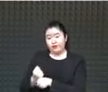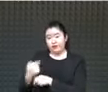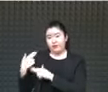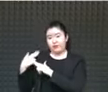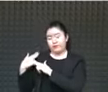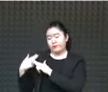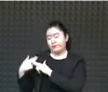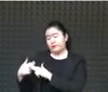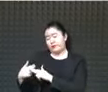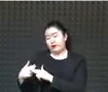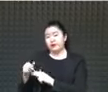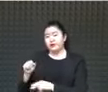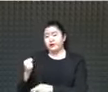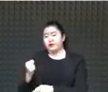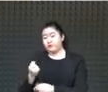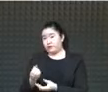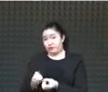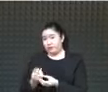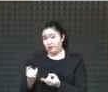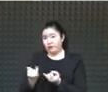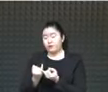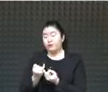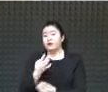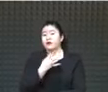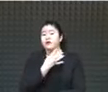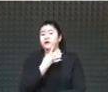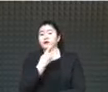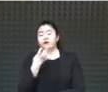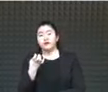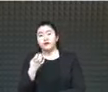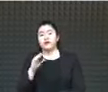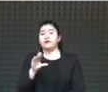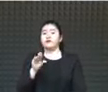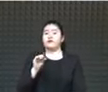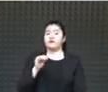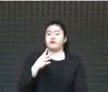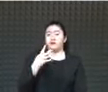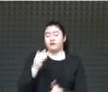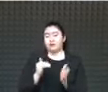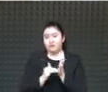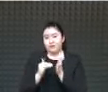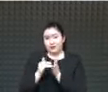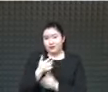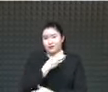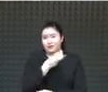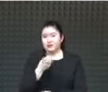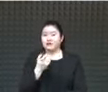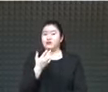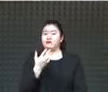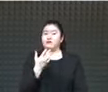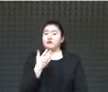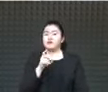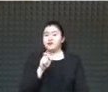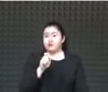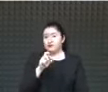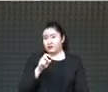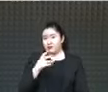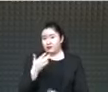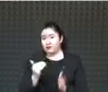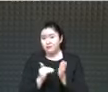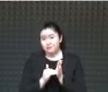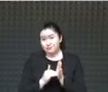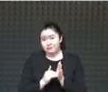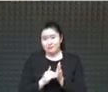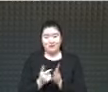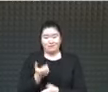hasta septiembre 494 millones 375 mil pesos, dando un total